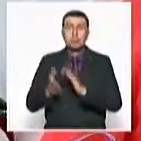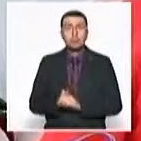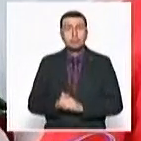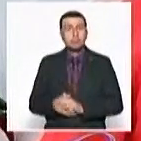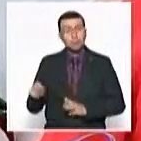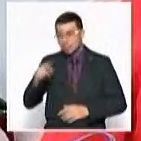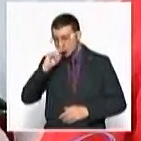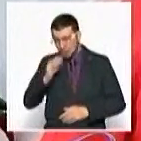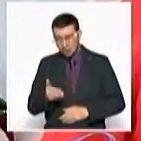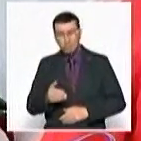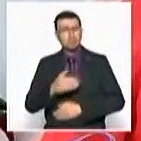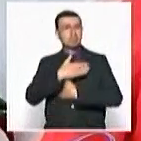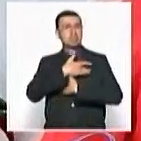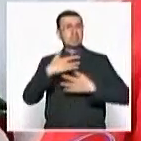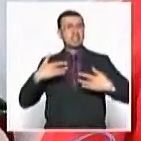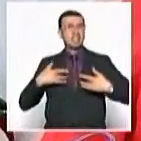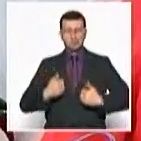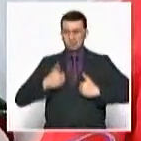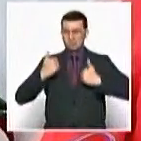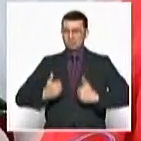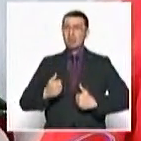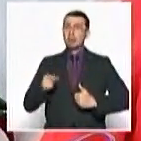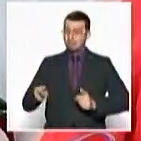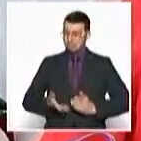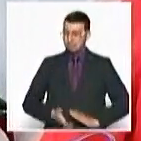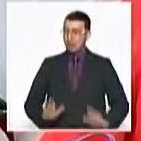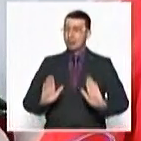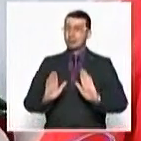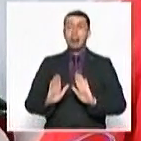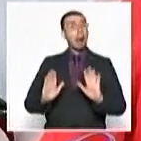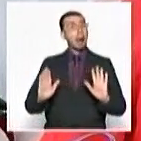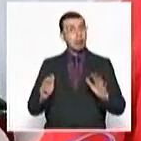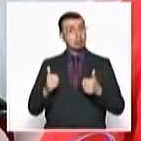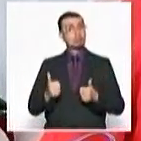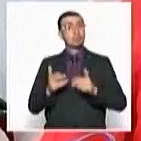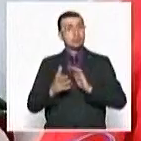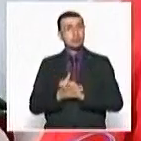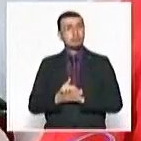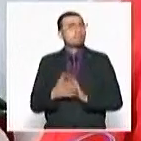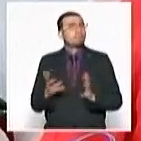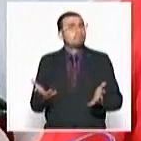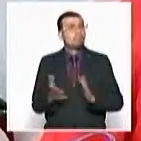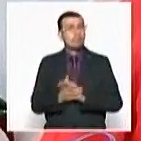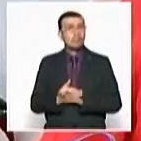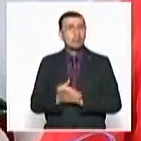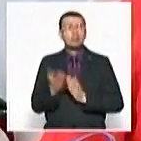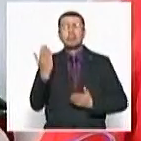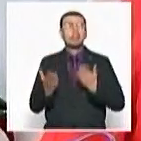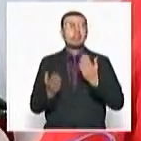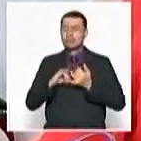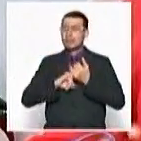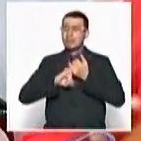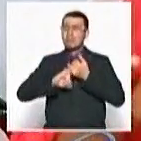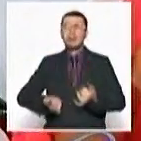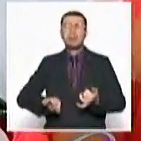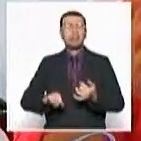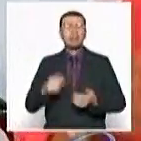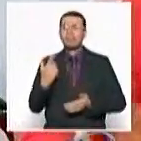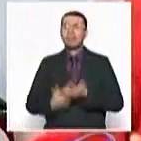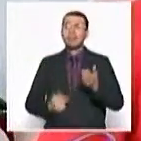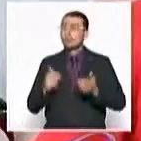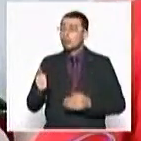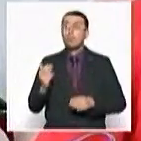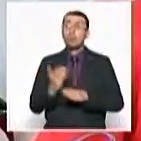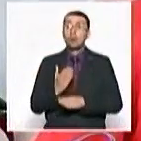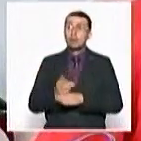niño supremamente sano. Y entonces uno dice, ¿de qué depende que una persona pueda tener un problema